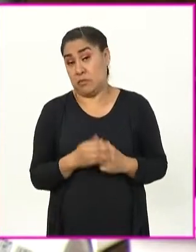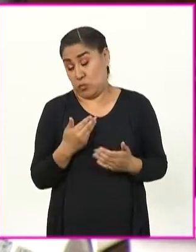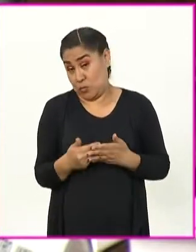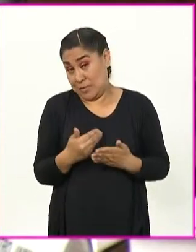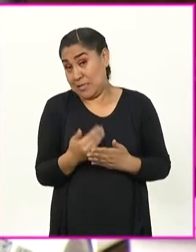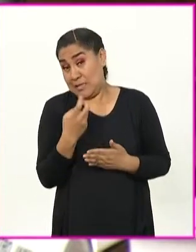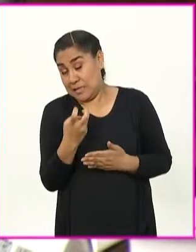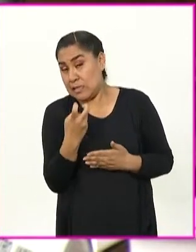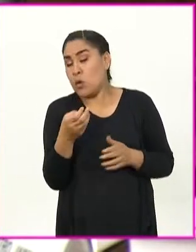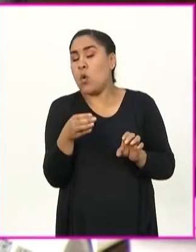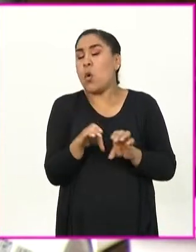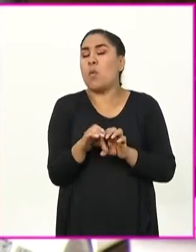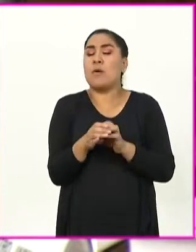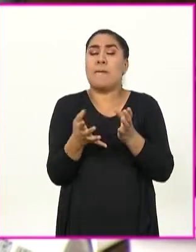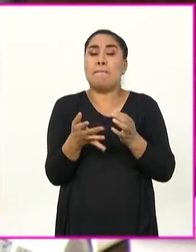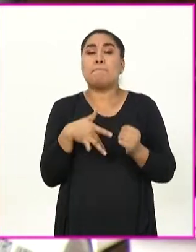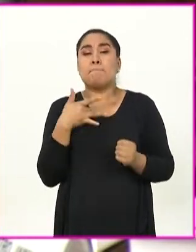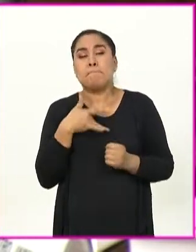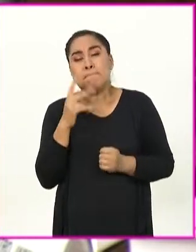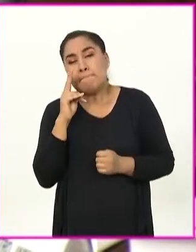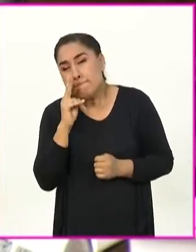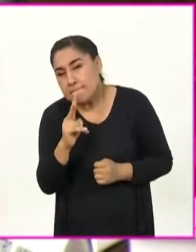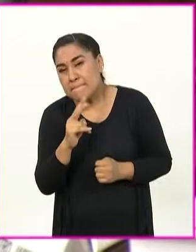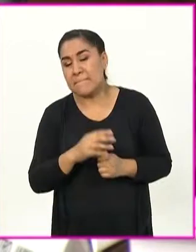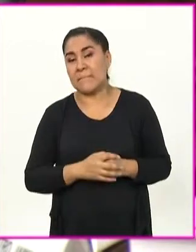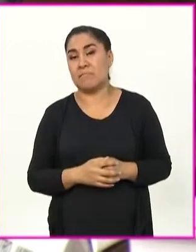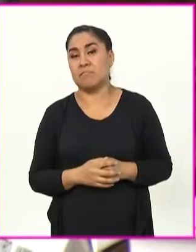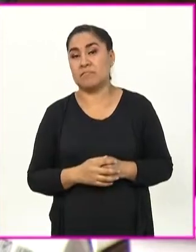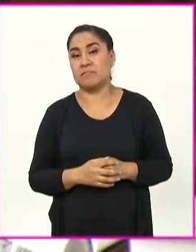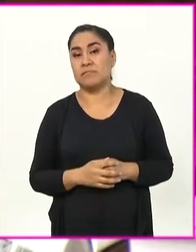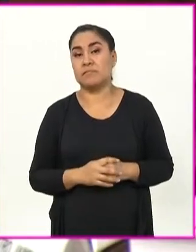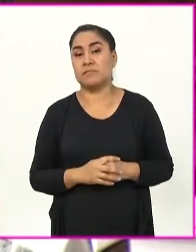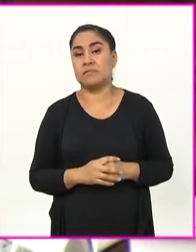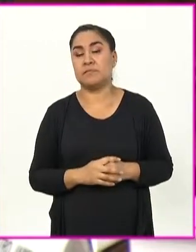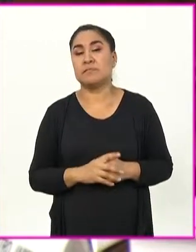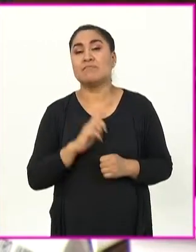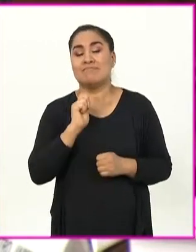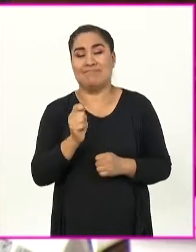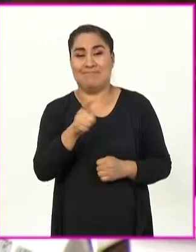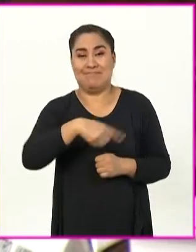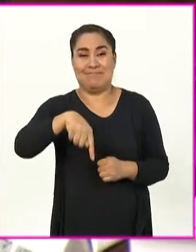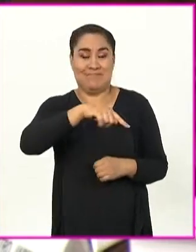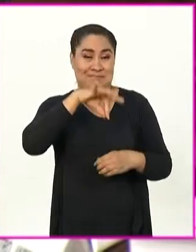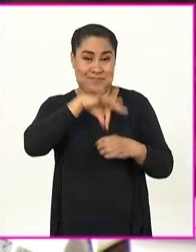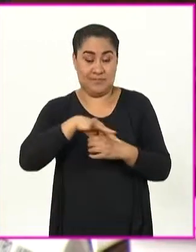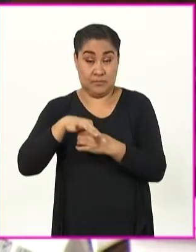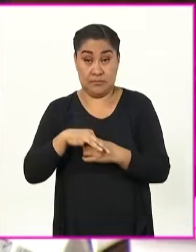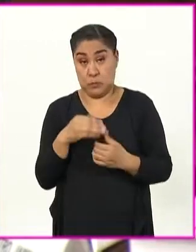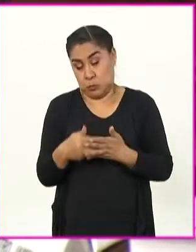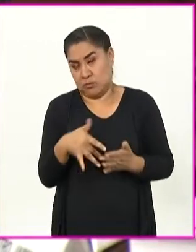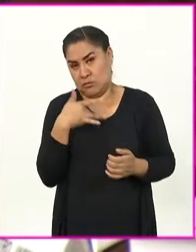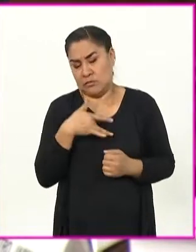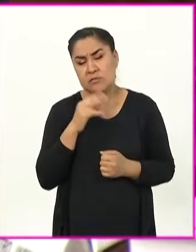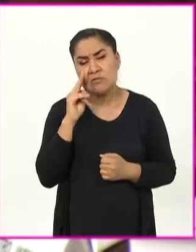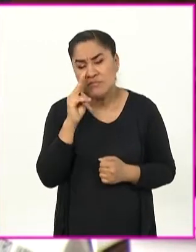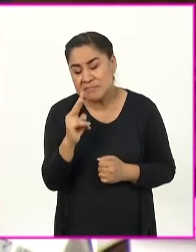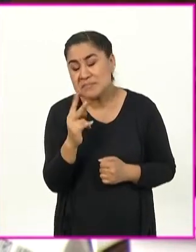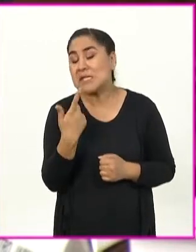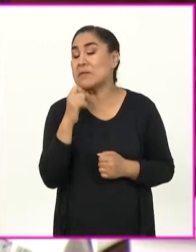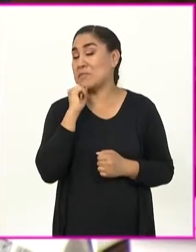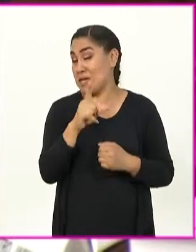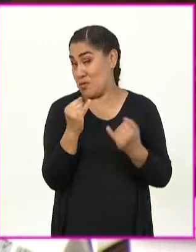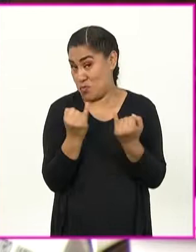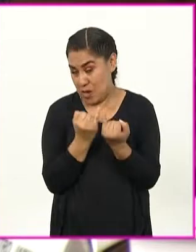no es una apreciación que podemos tener desde la autoridad actual es una apreciación que además